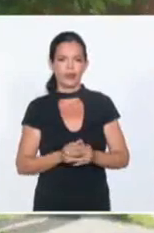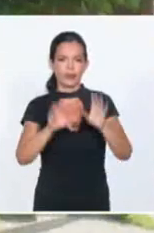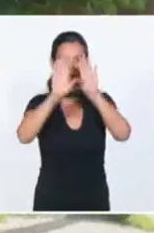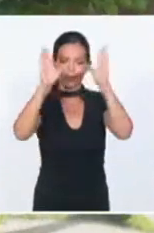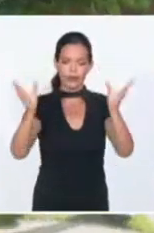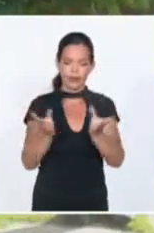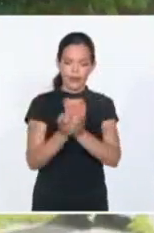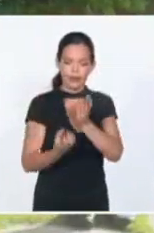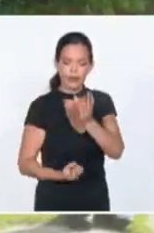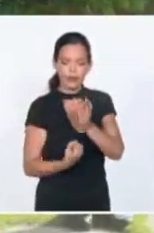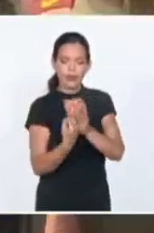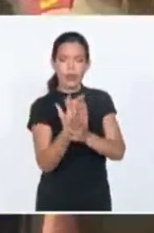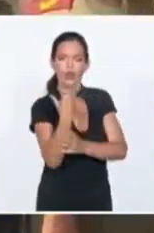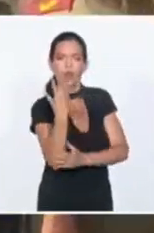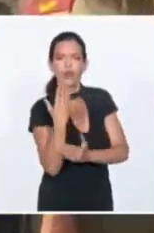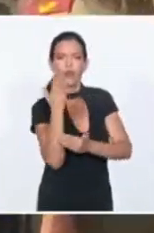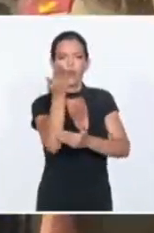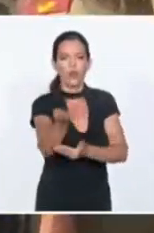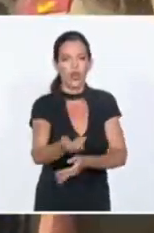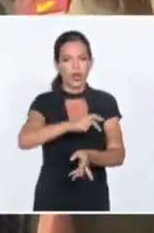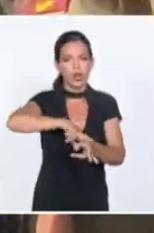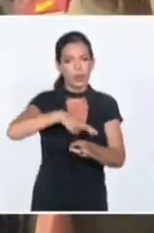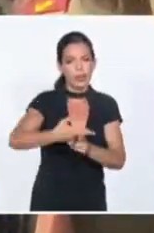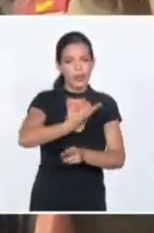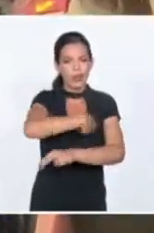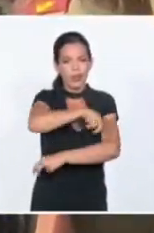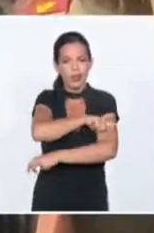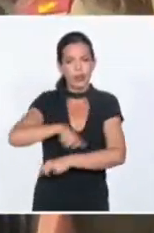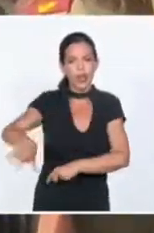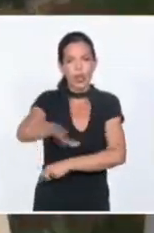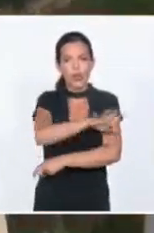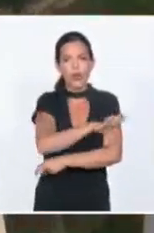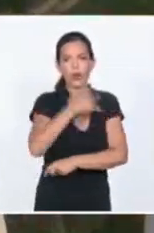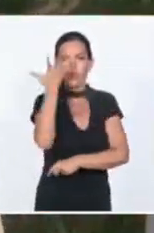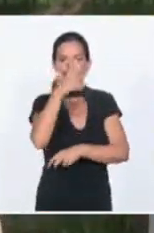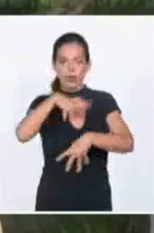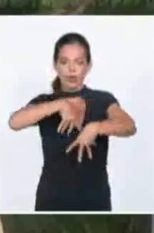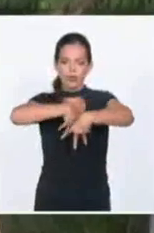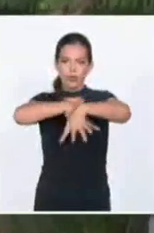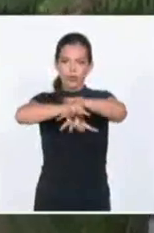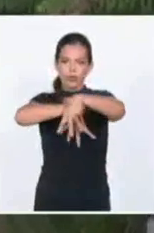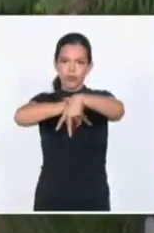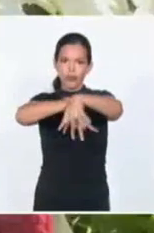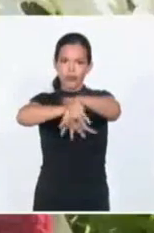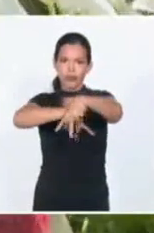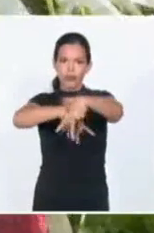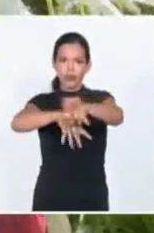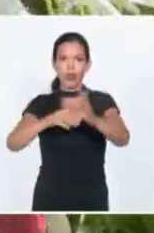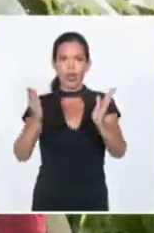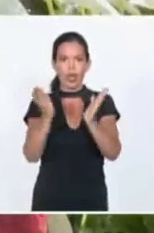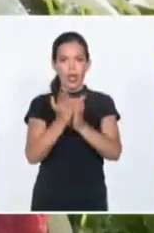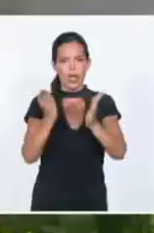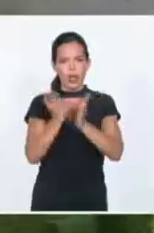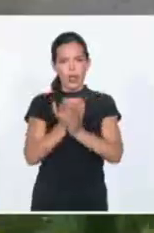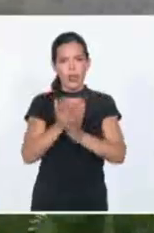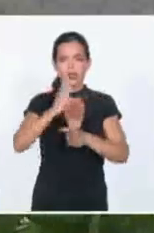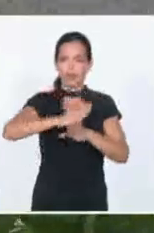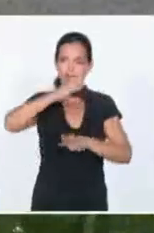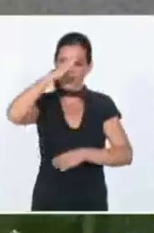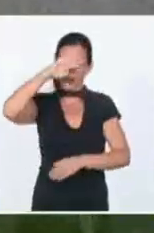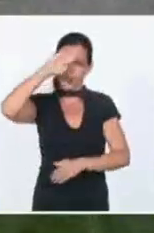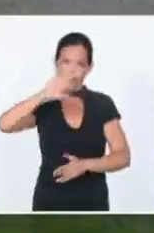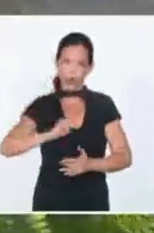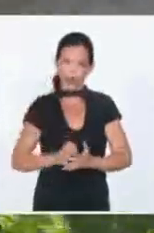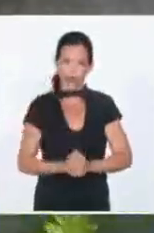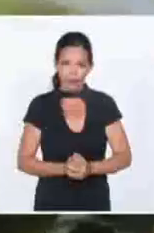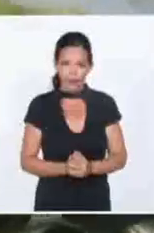floral a nombre del pueblo de Cuba fue depositada por estudiantes de la Escuela Militar Camilo Cienfuegos de Santiago de Cuba. La